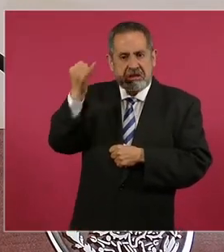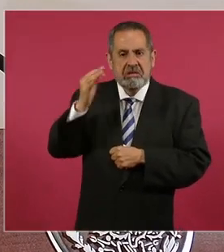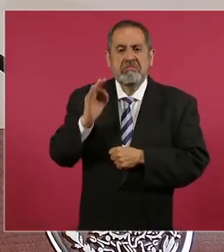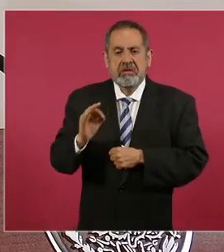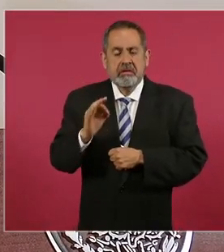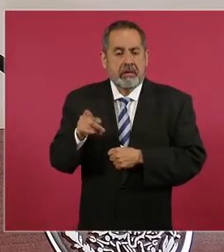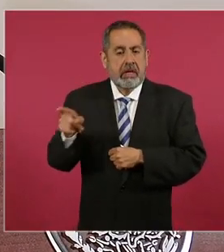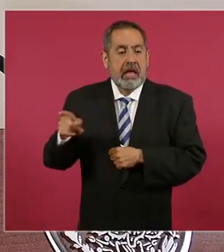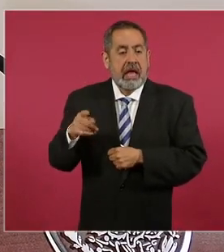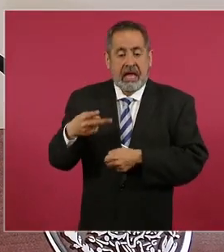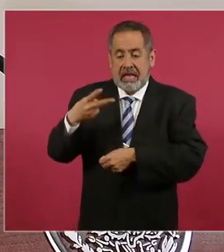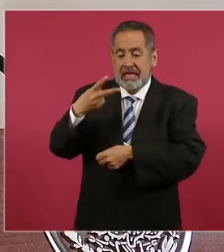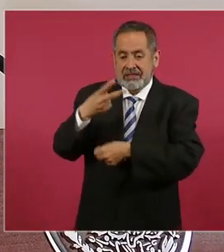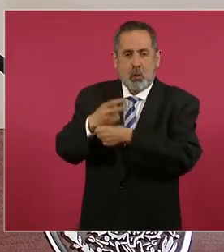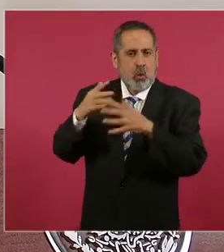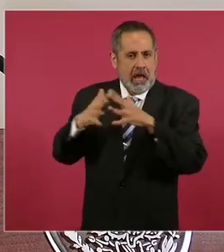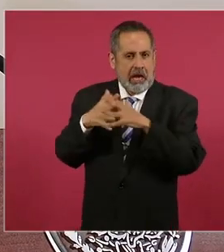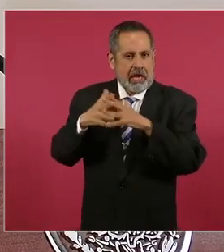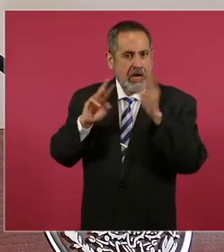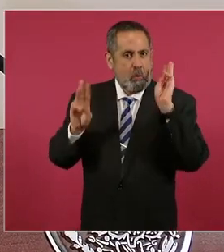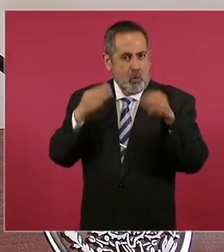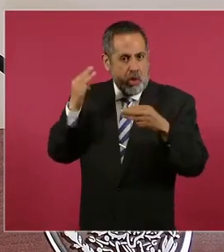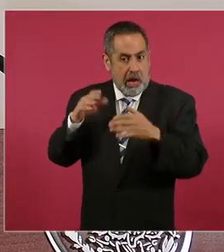después de la Segunda Guerra,